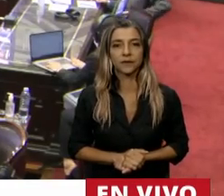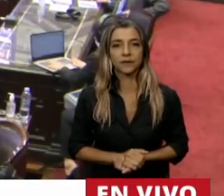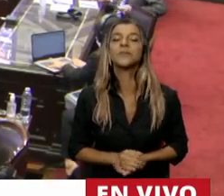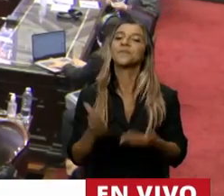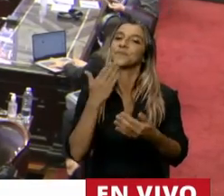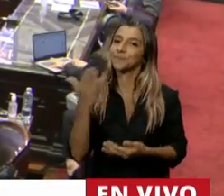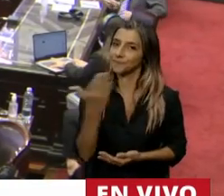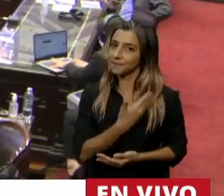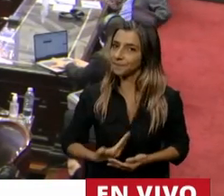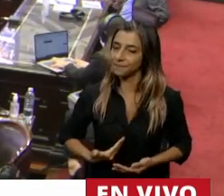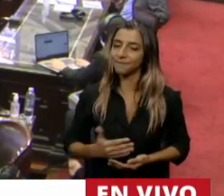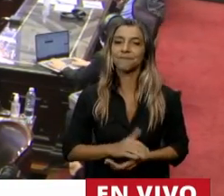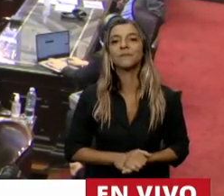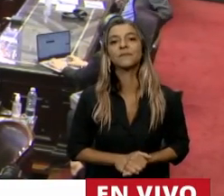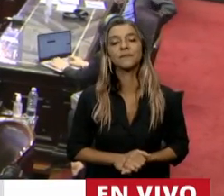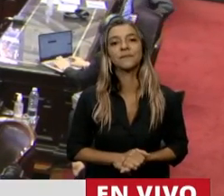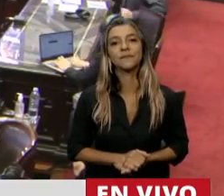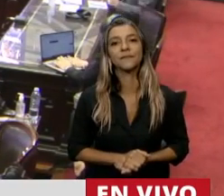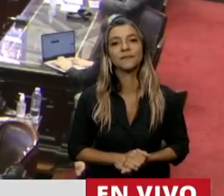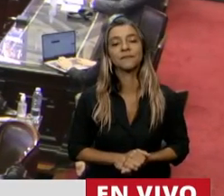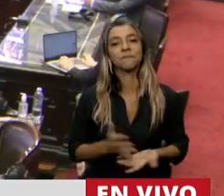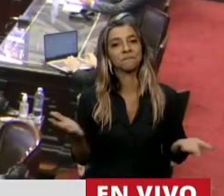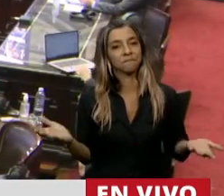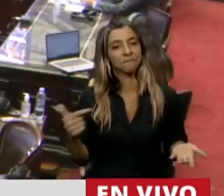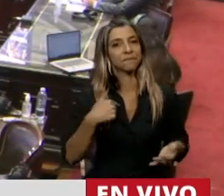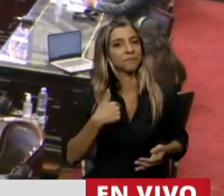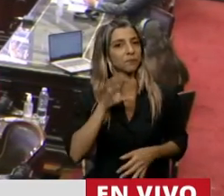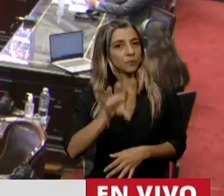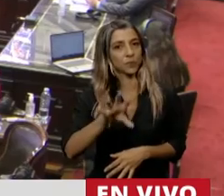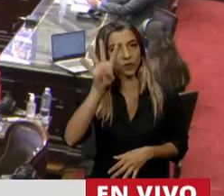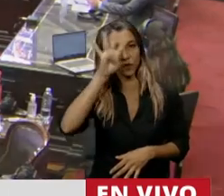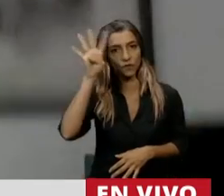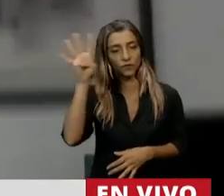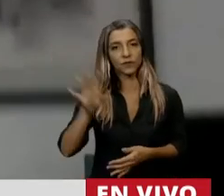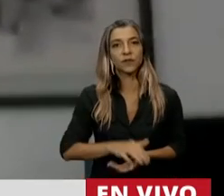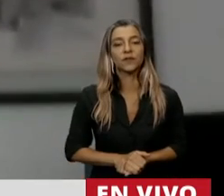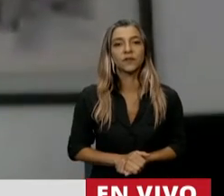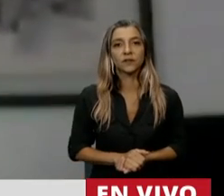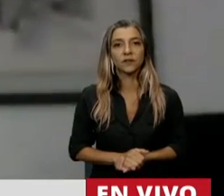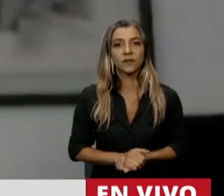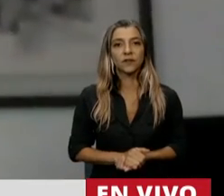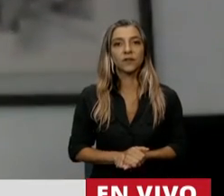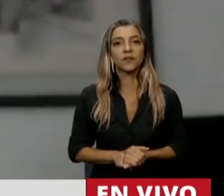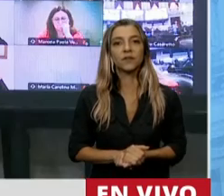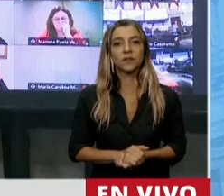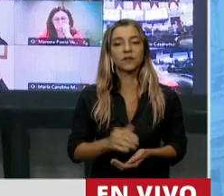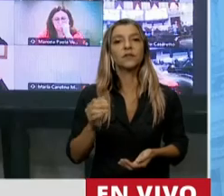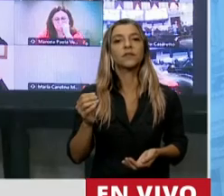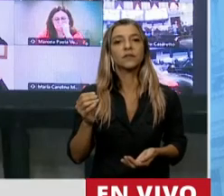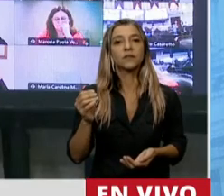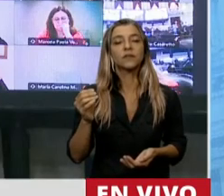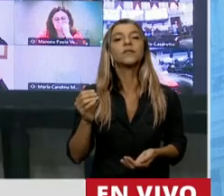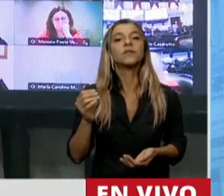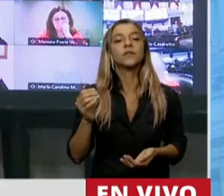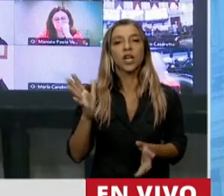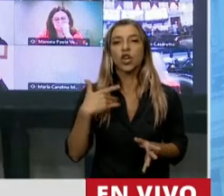Gracias, presidente. Muy amable. Mire, soy de la provincia de Formosa, una provincia que este año... Disculpe,